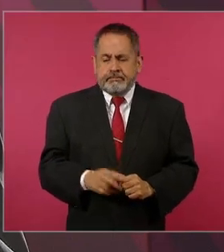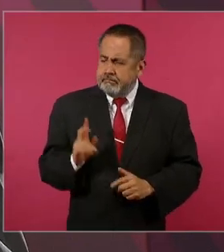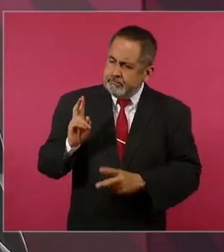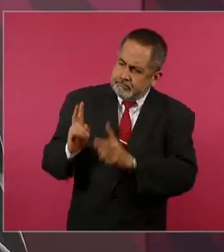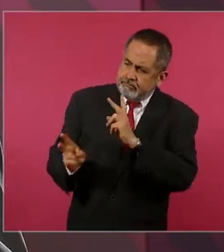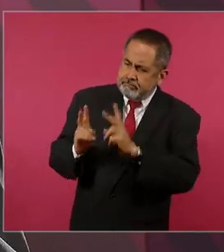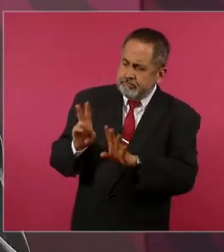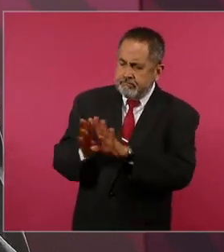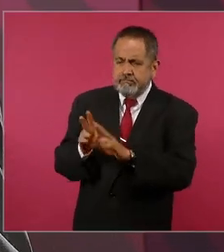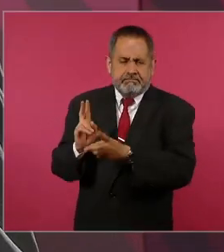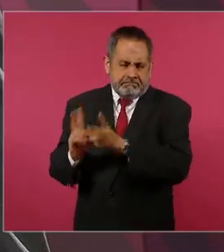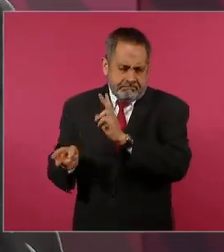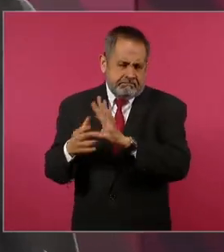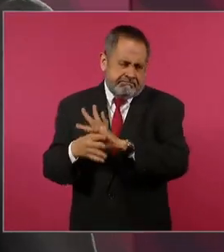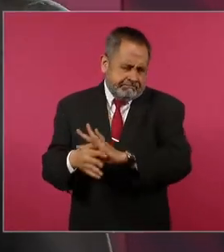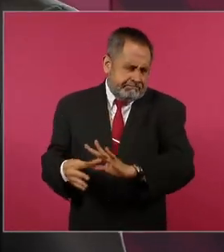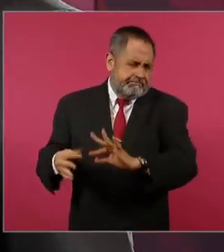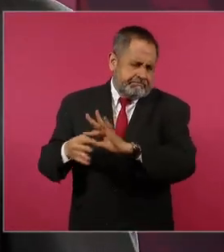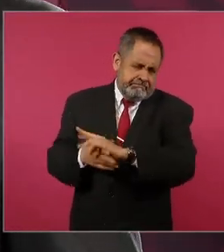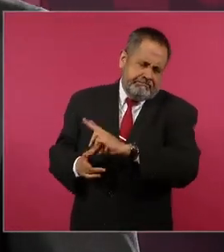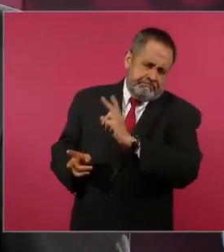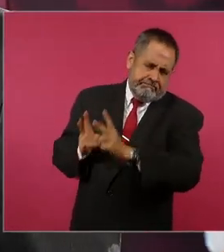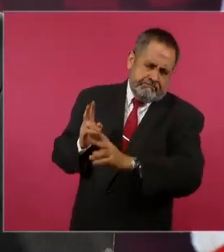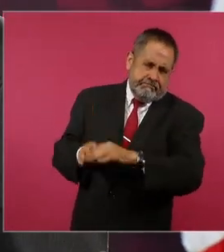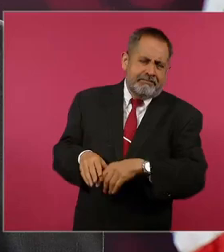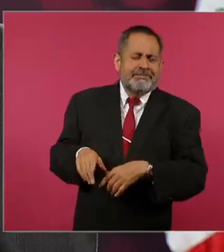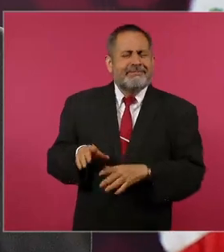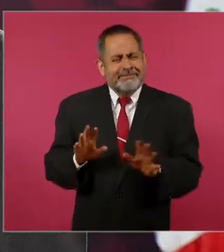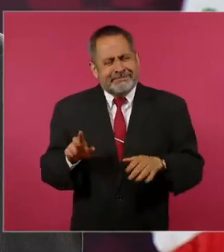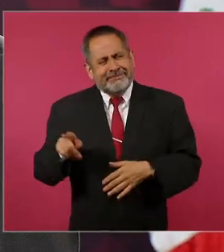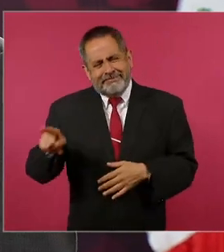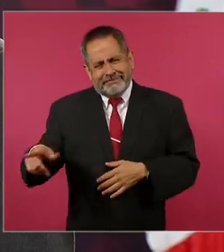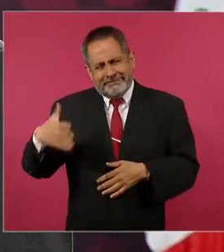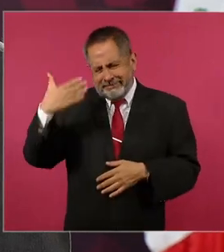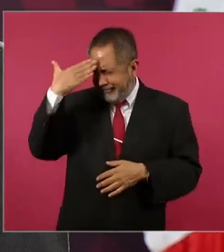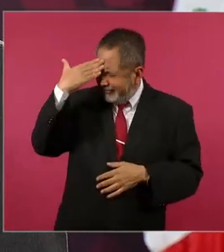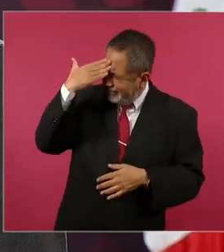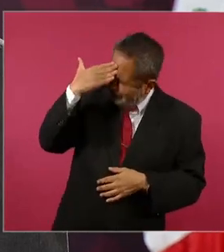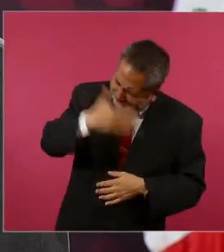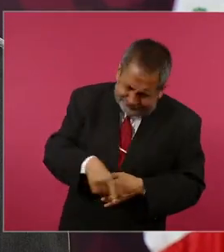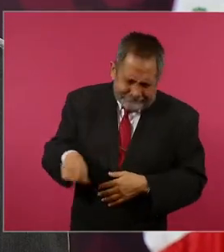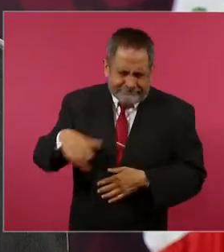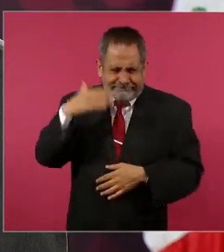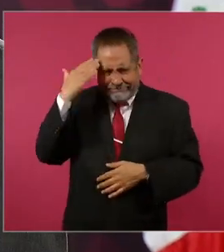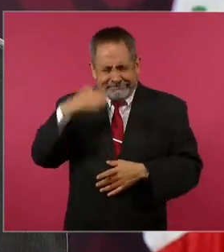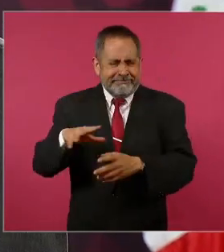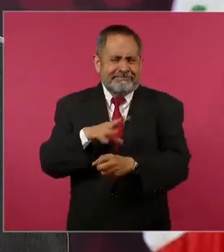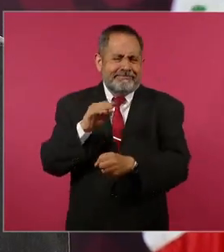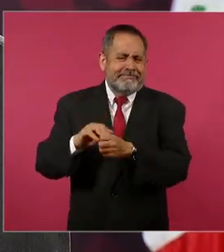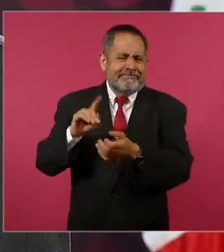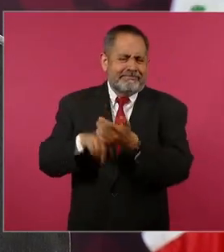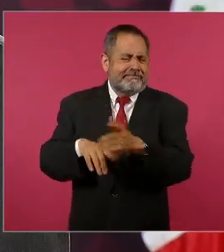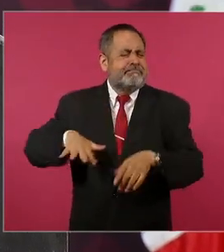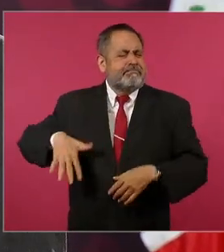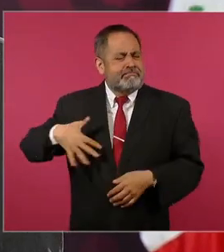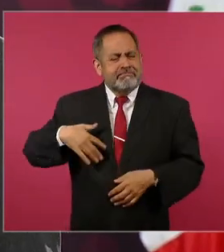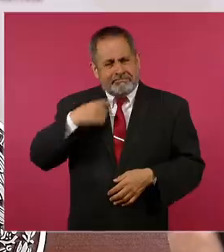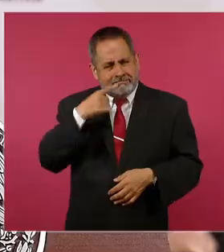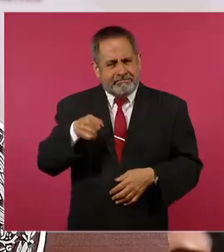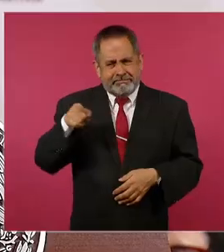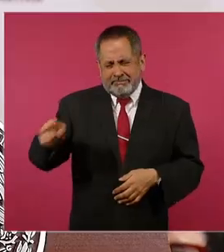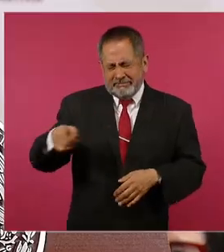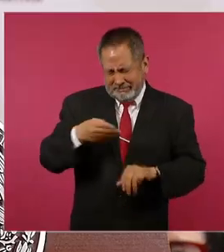platicar mucho. Ella está muy, muy enterada, y además, como lo dije, es